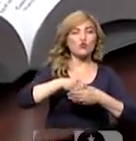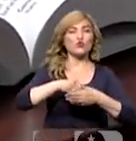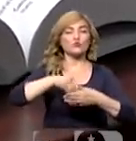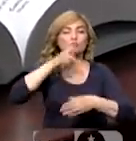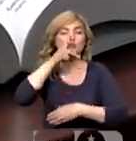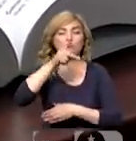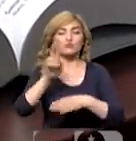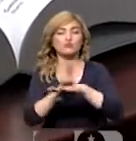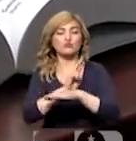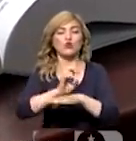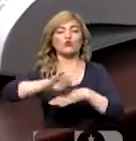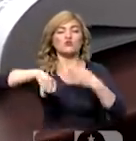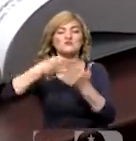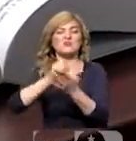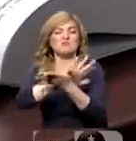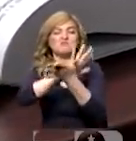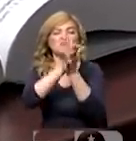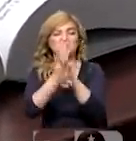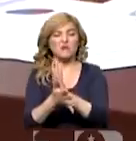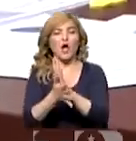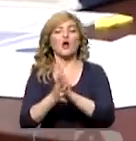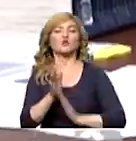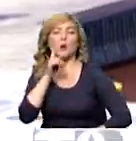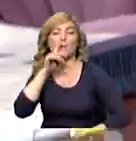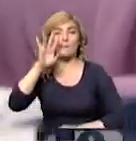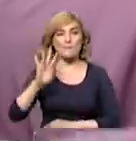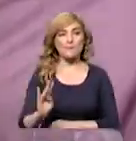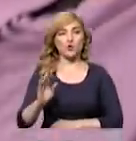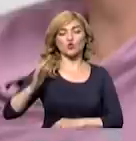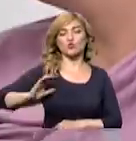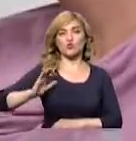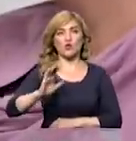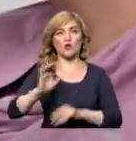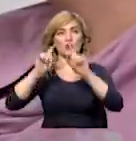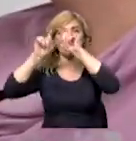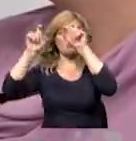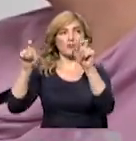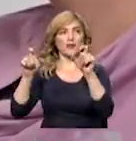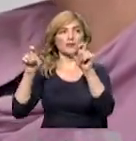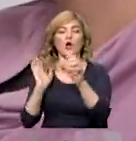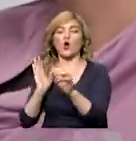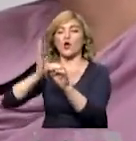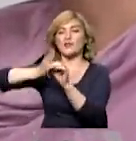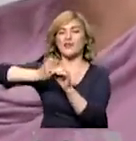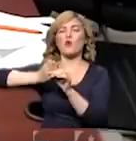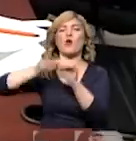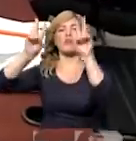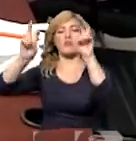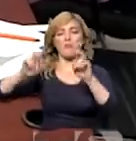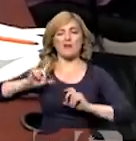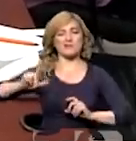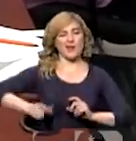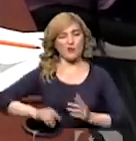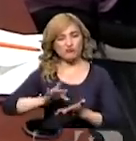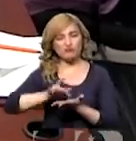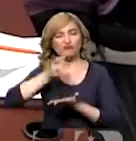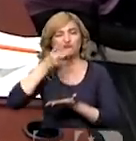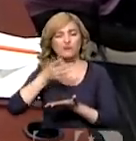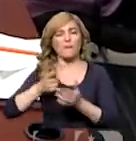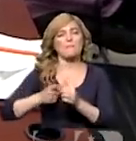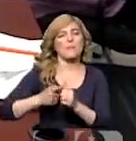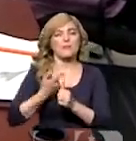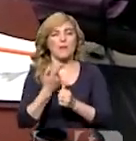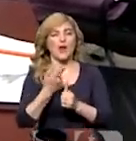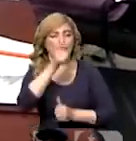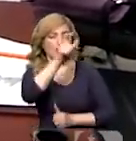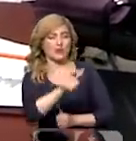Marcelo Espín y su cuñado utilizaron compañías dedicadas a la salud y cuyo principal cliente era el IES para beneficiarse con